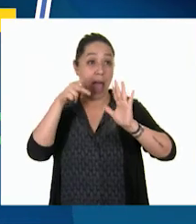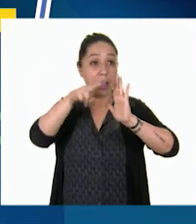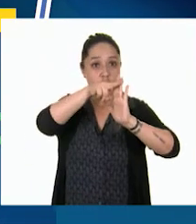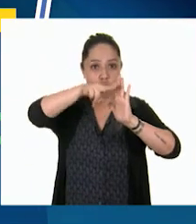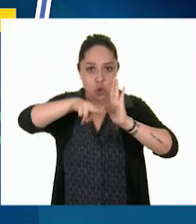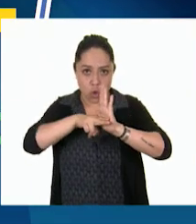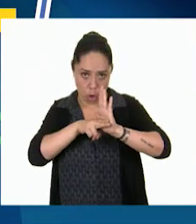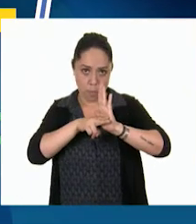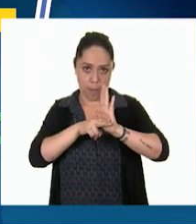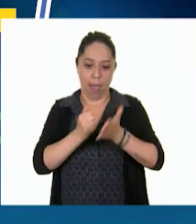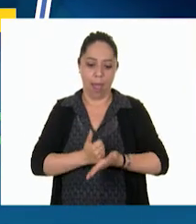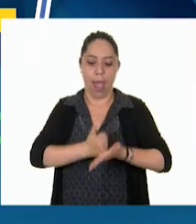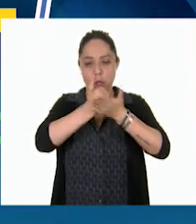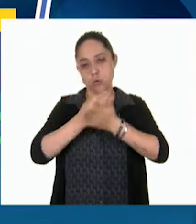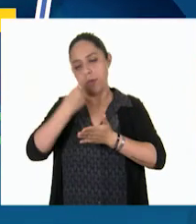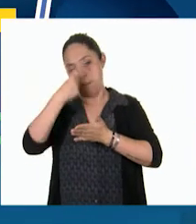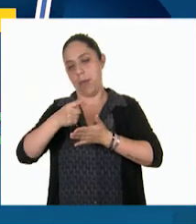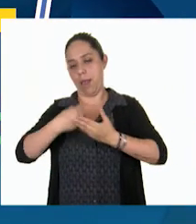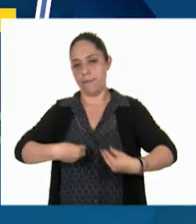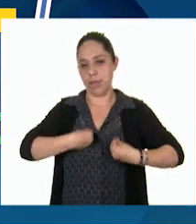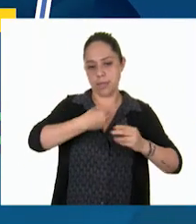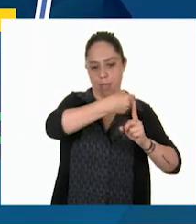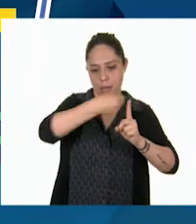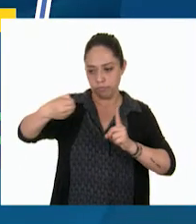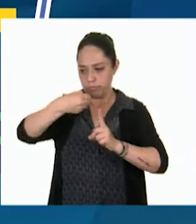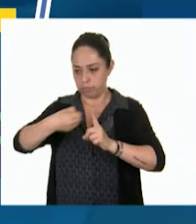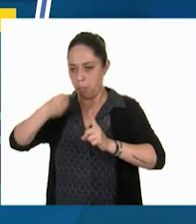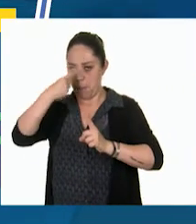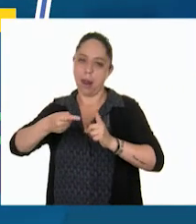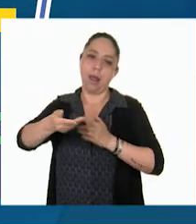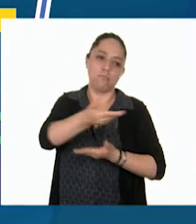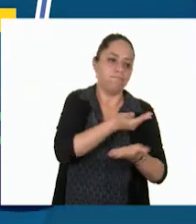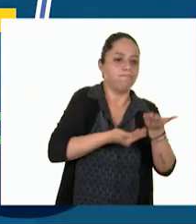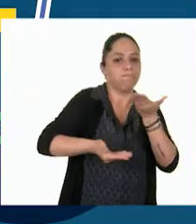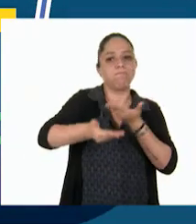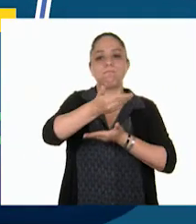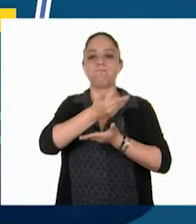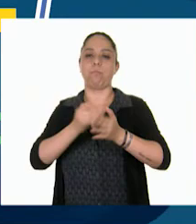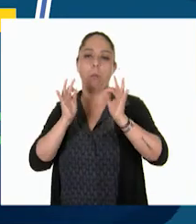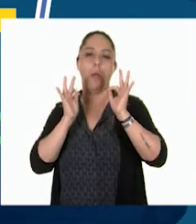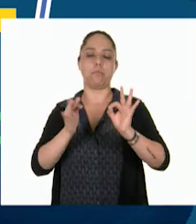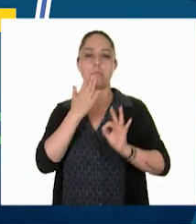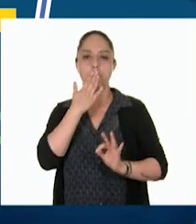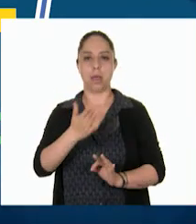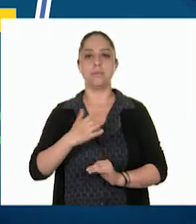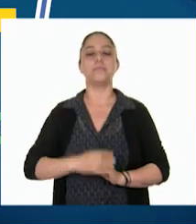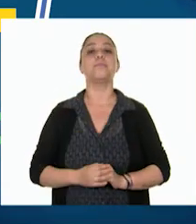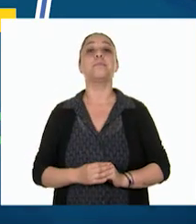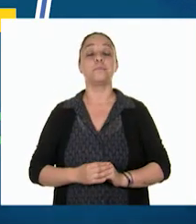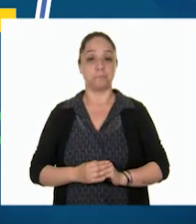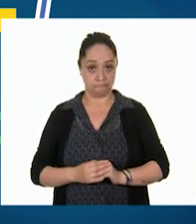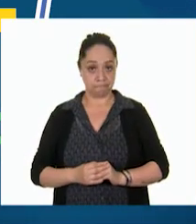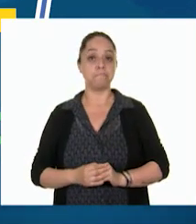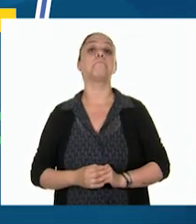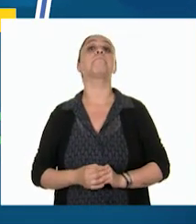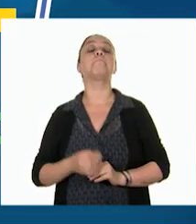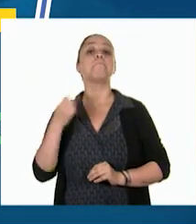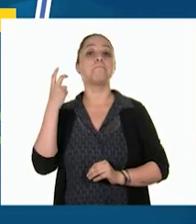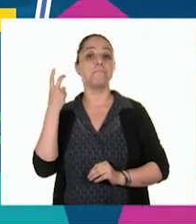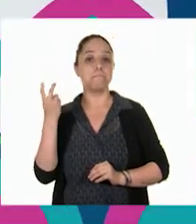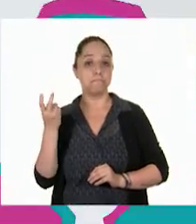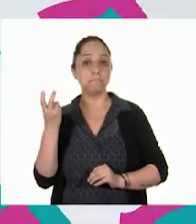para organizar la vida cotidiana y así mejorar la convivencia entre las personas. Ah, muy bien. Por lo tanto,